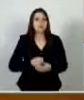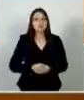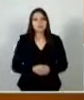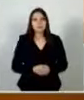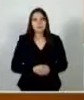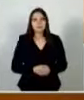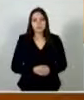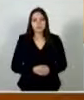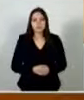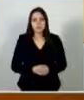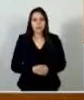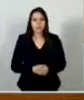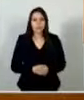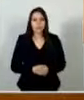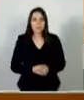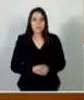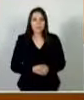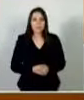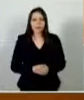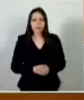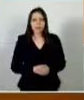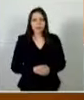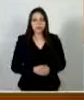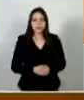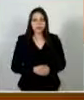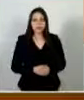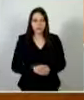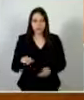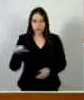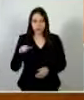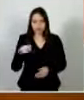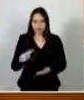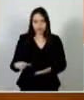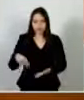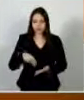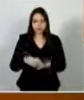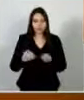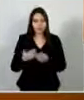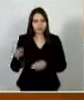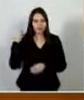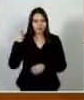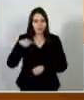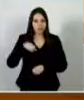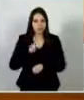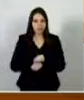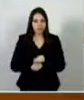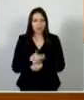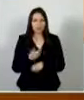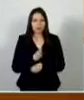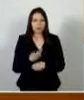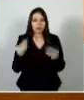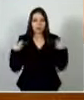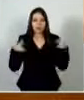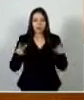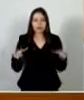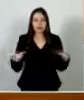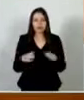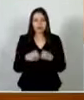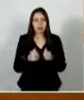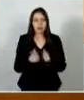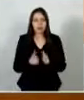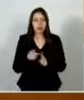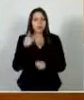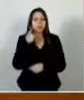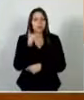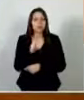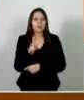El día de hoy, como la semana pasada, vengo a nombre de las senadoras, los senadores, las diputadas y los diputados del Partido